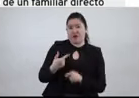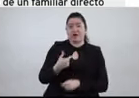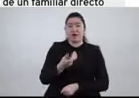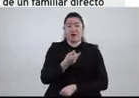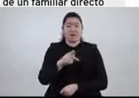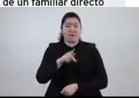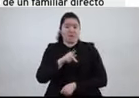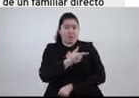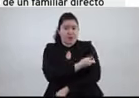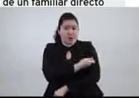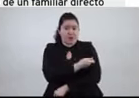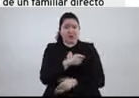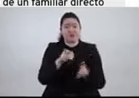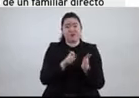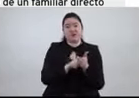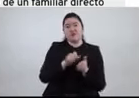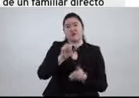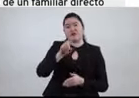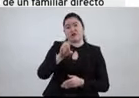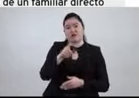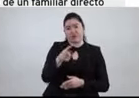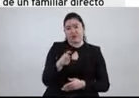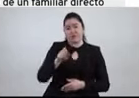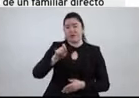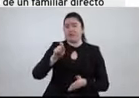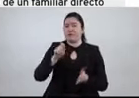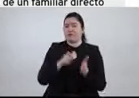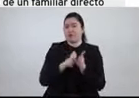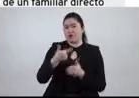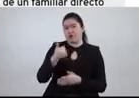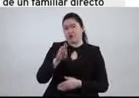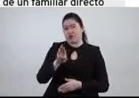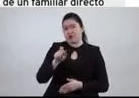vacunacion.cdmx.gob.mx y preparar los documentos personales,